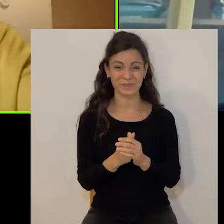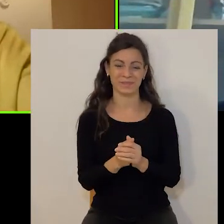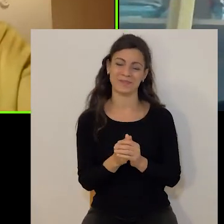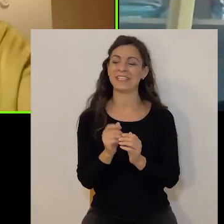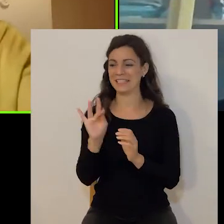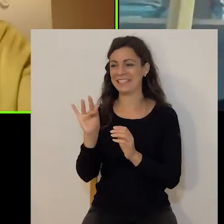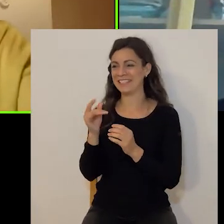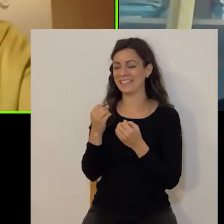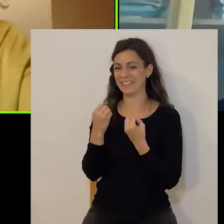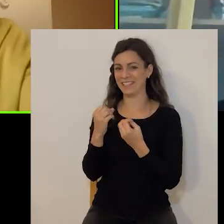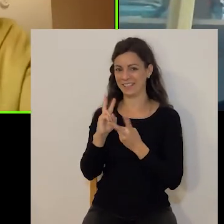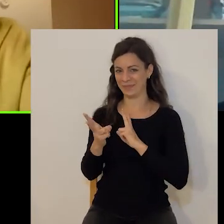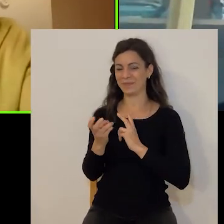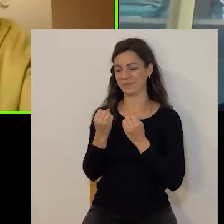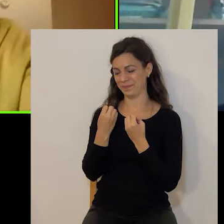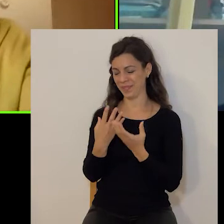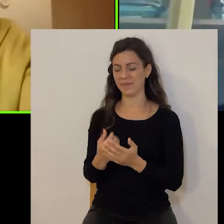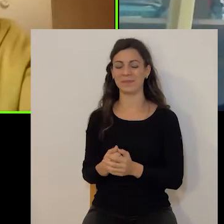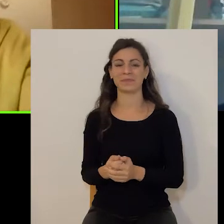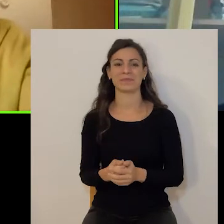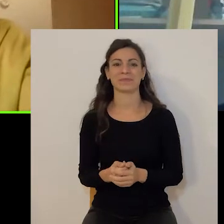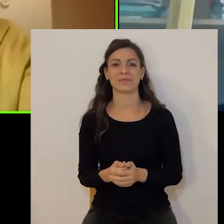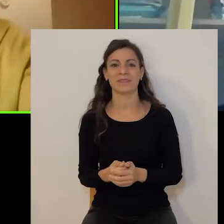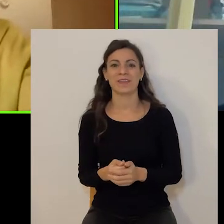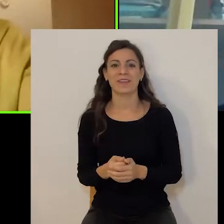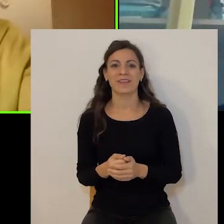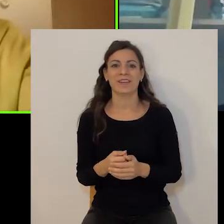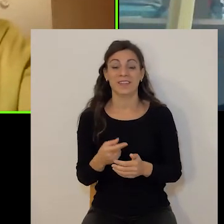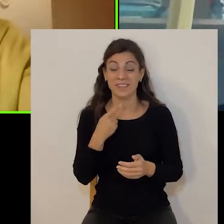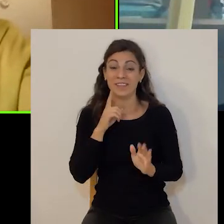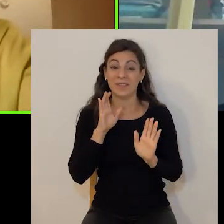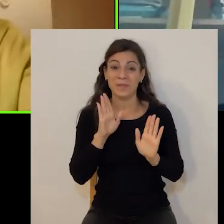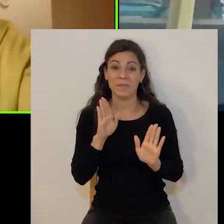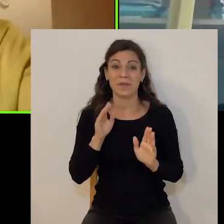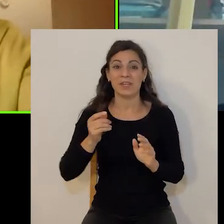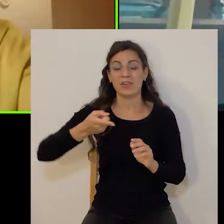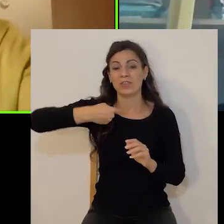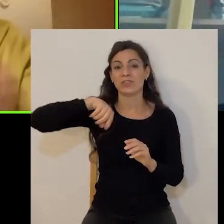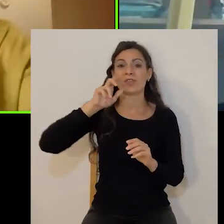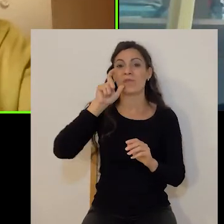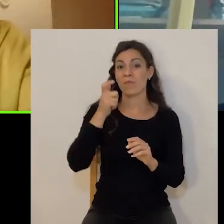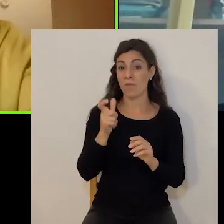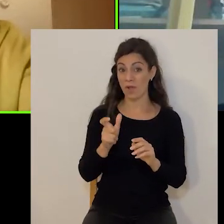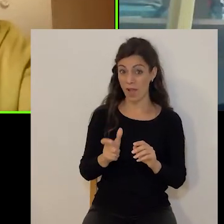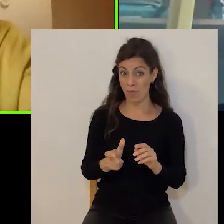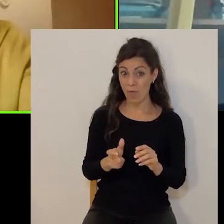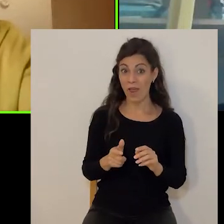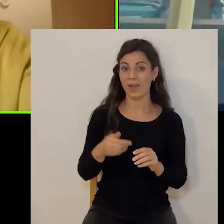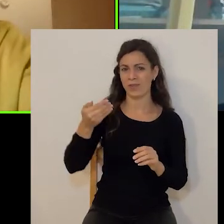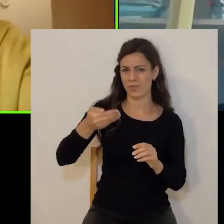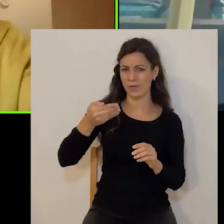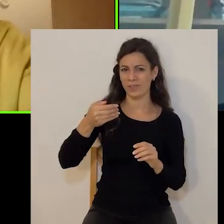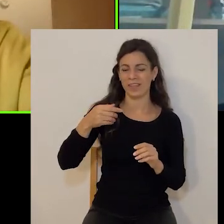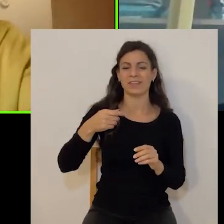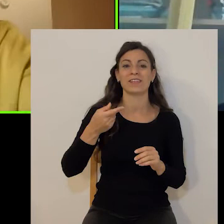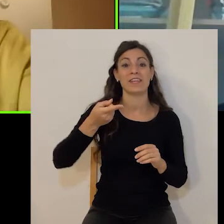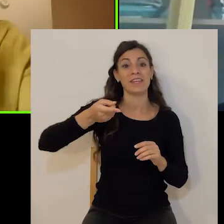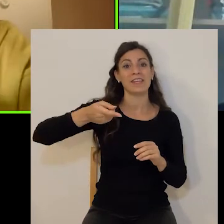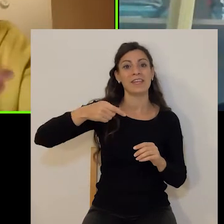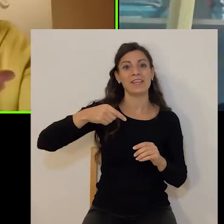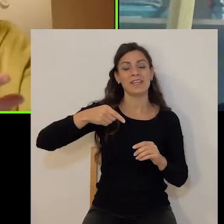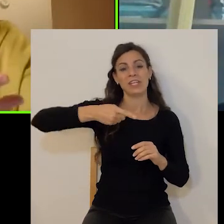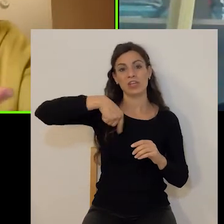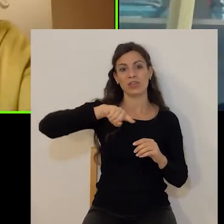sí, totalmente. Creo que si he entendido o no he entendido mal, es muy importante que tengamos ese vocabulario nosotros también, que podamos aprender